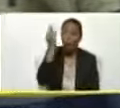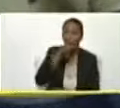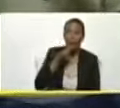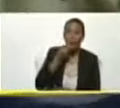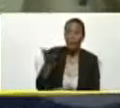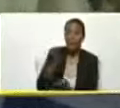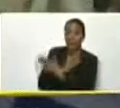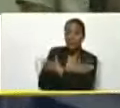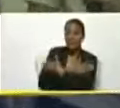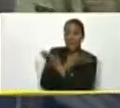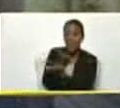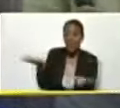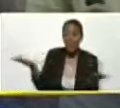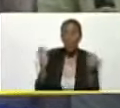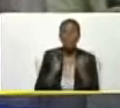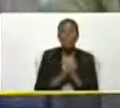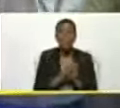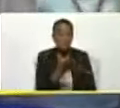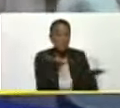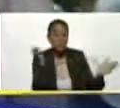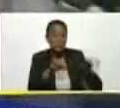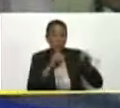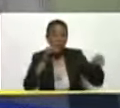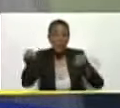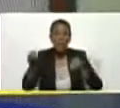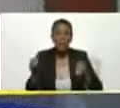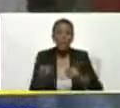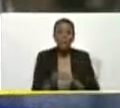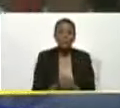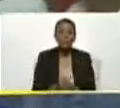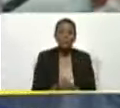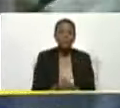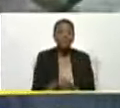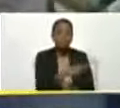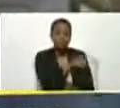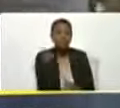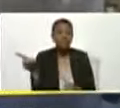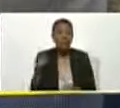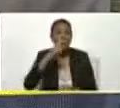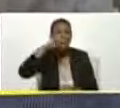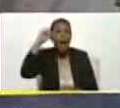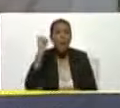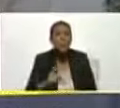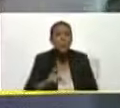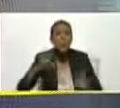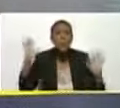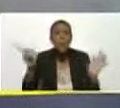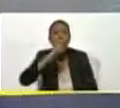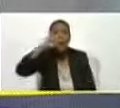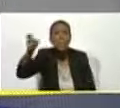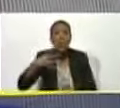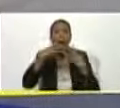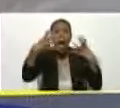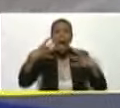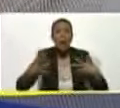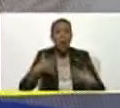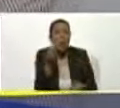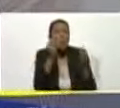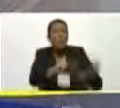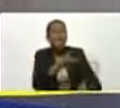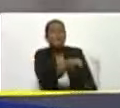maest compañero presidente como usted puede Vero cómo Cómo estáis